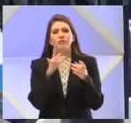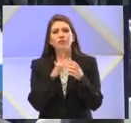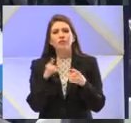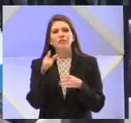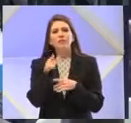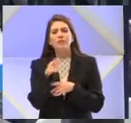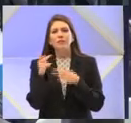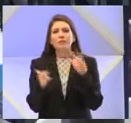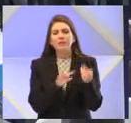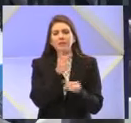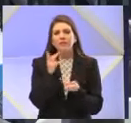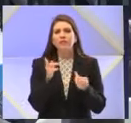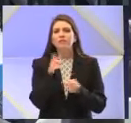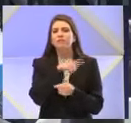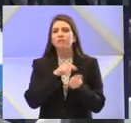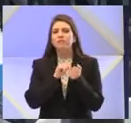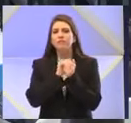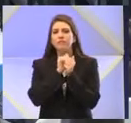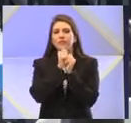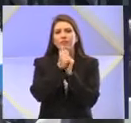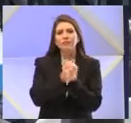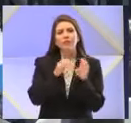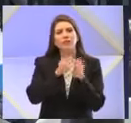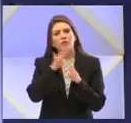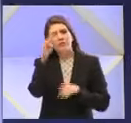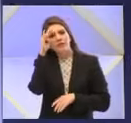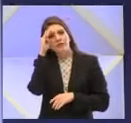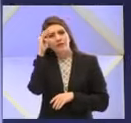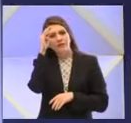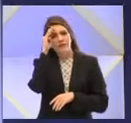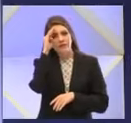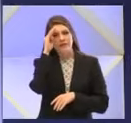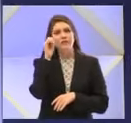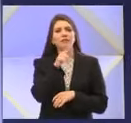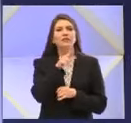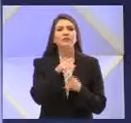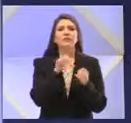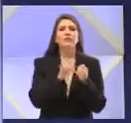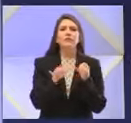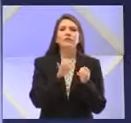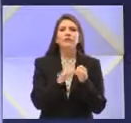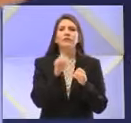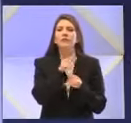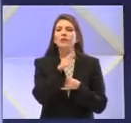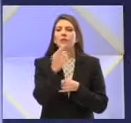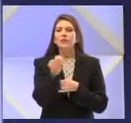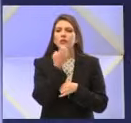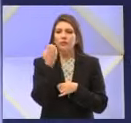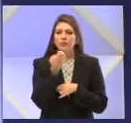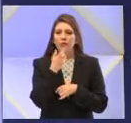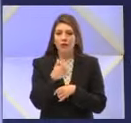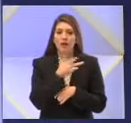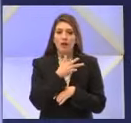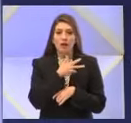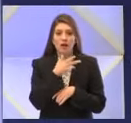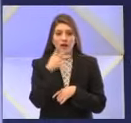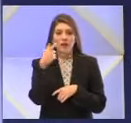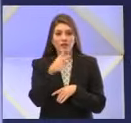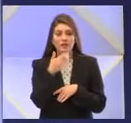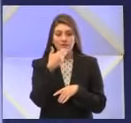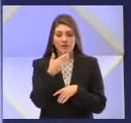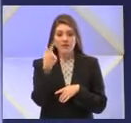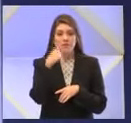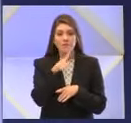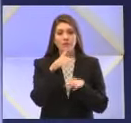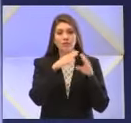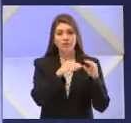y respecto a esta última por ejemplo que es muy orientar la academia de si está orientada a los nuevos conceptos yo creo